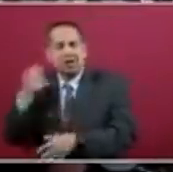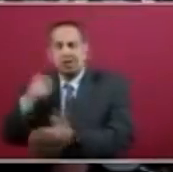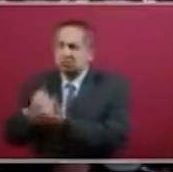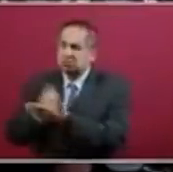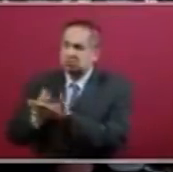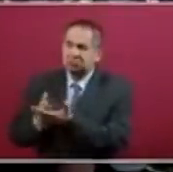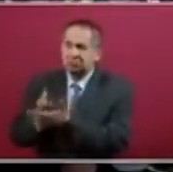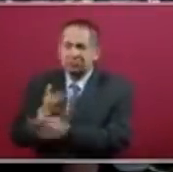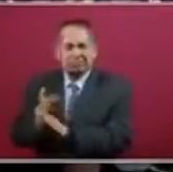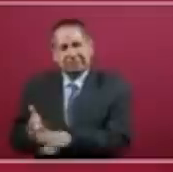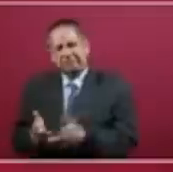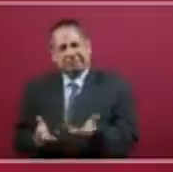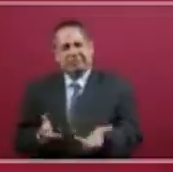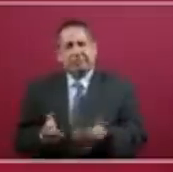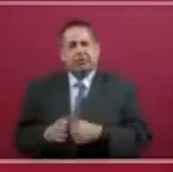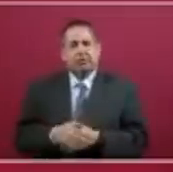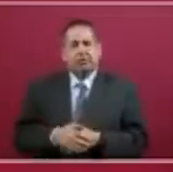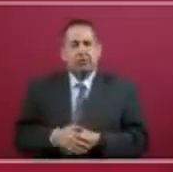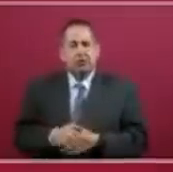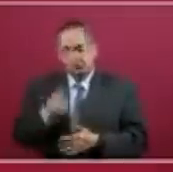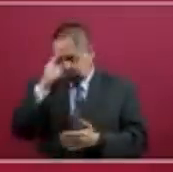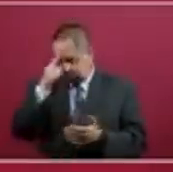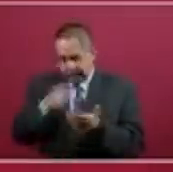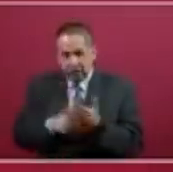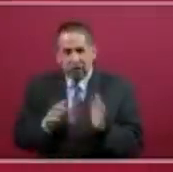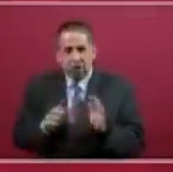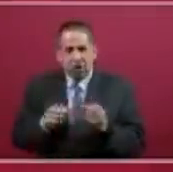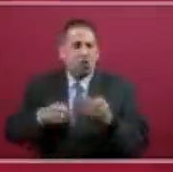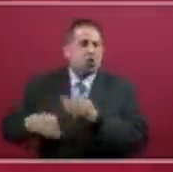que todos tenemos que ser respetuosos,